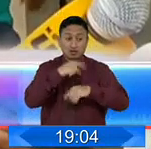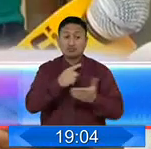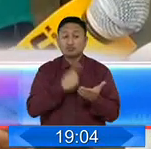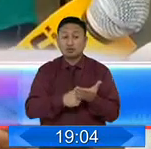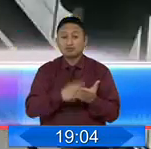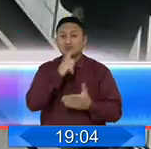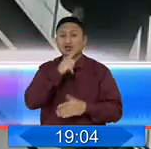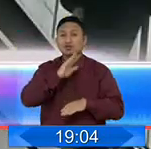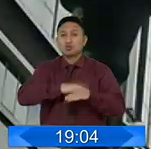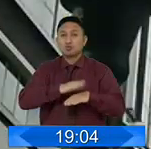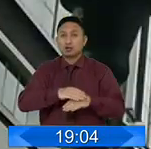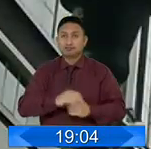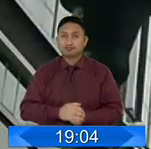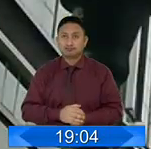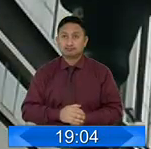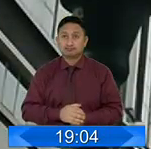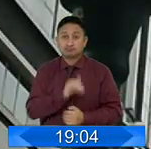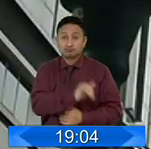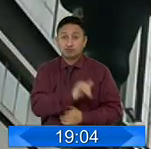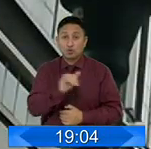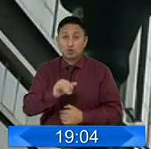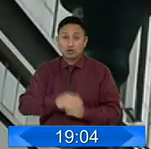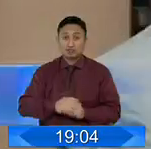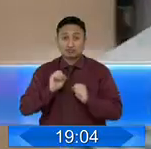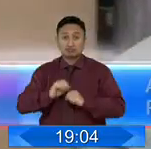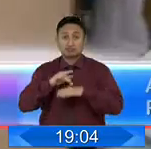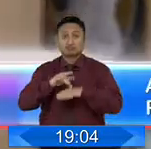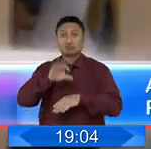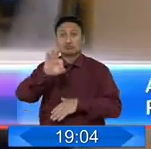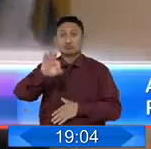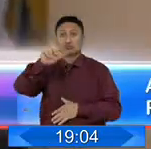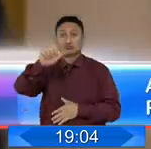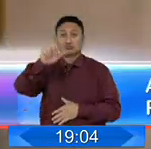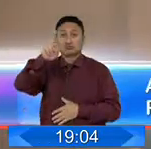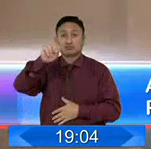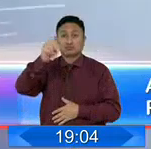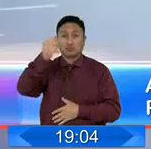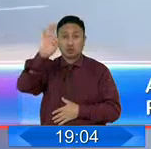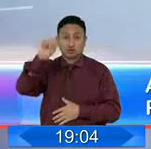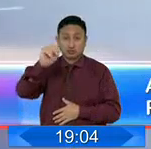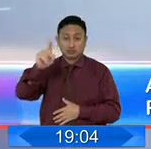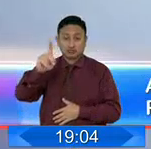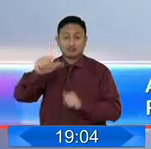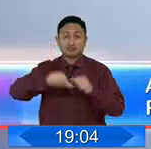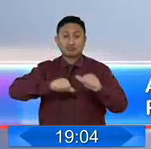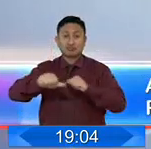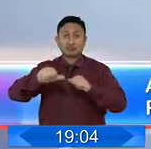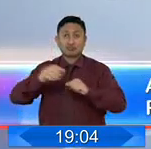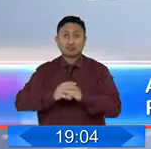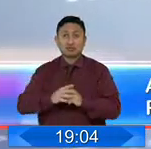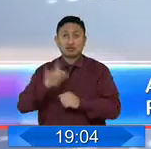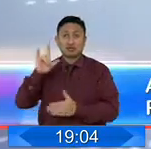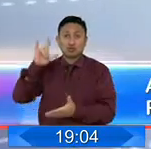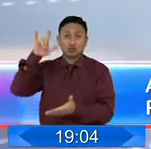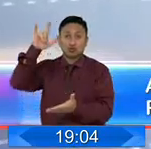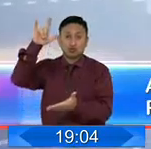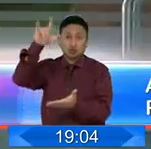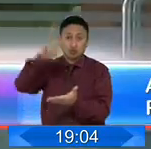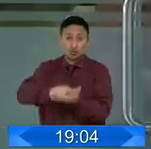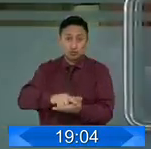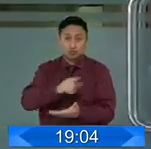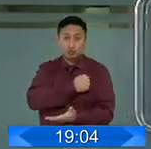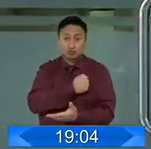A la misma hora también estuvo citado Fausto A., administrador de la avioneta perteneciente a una compañía de Alfredo